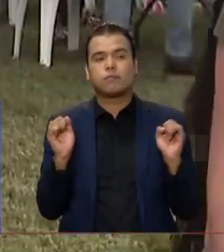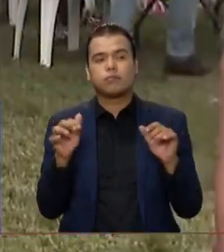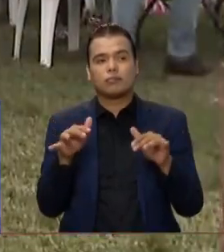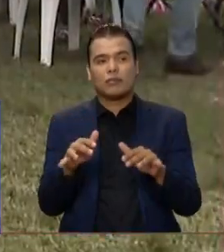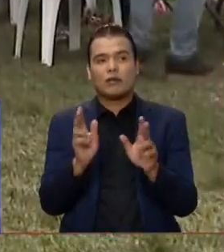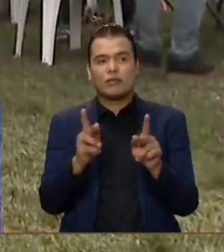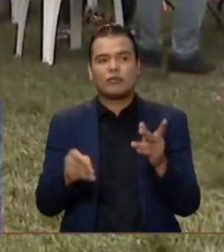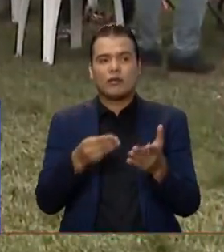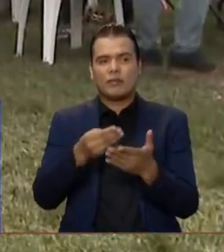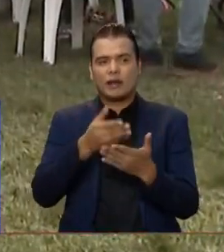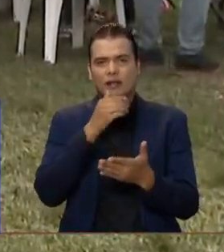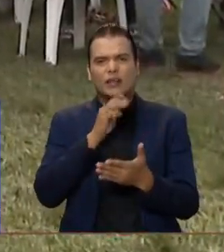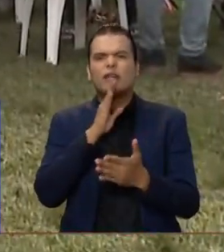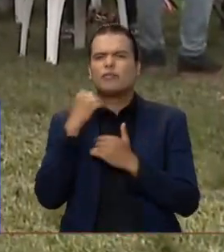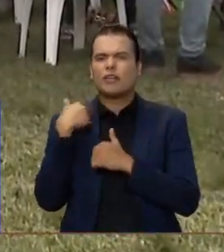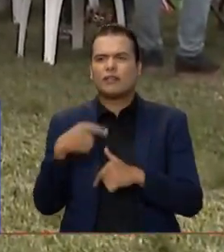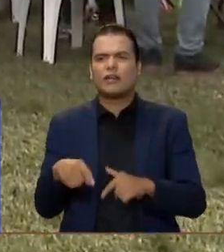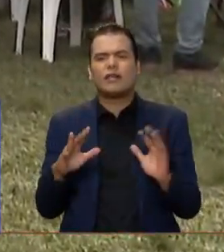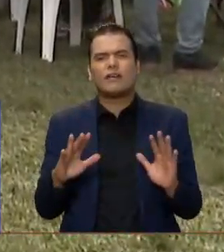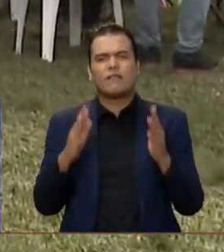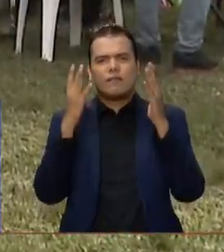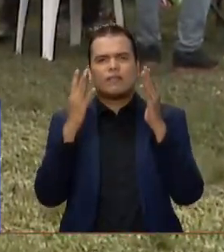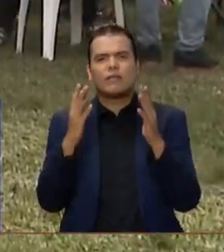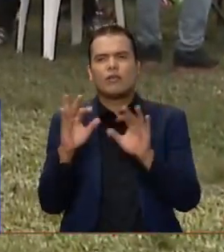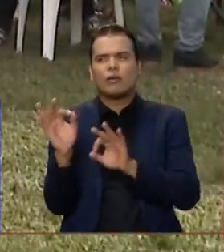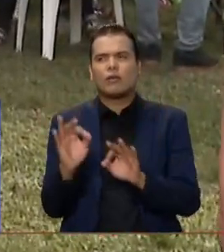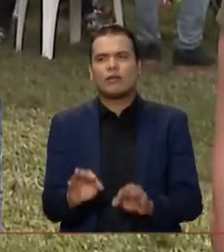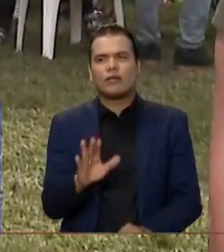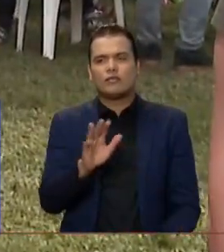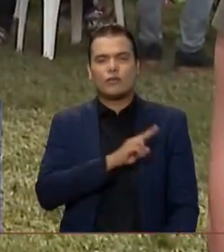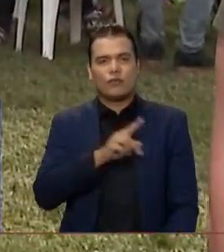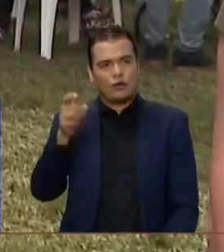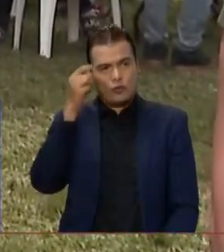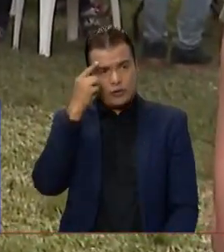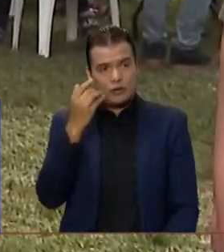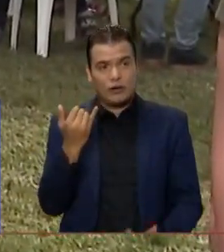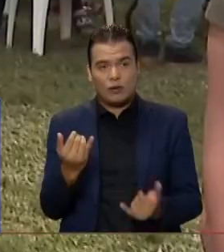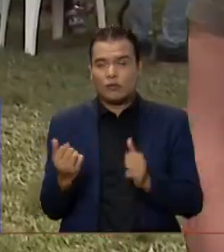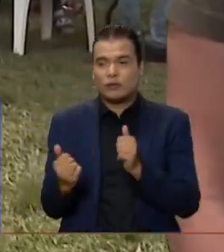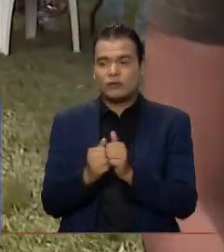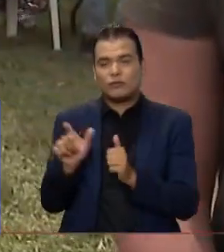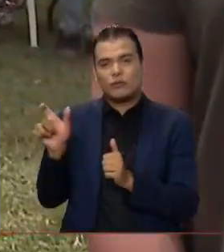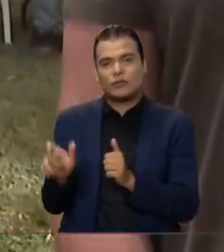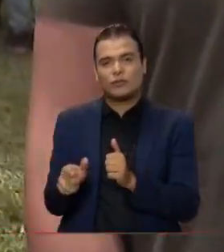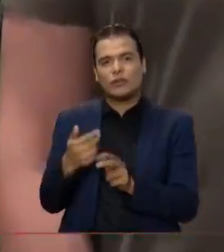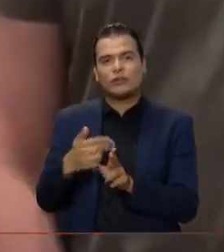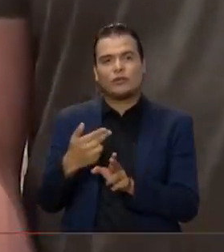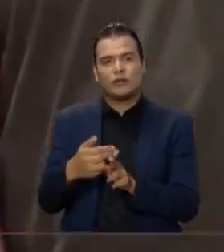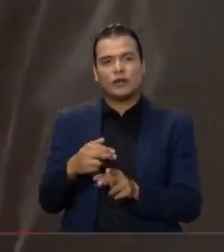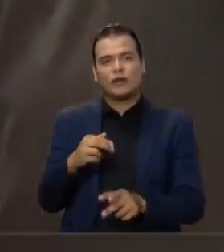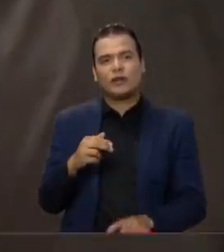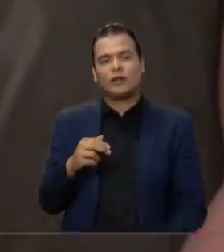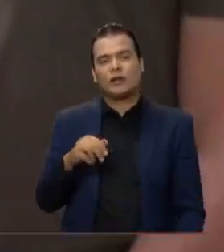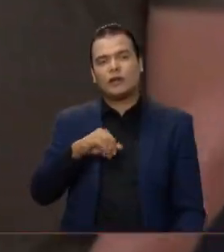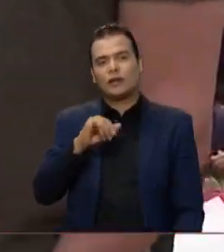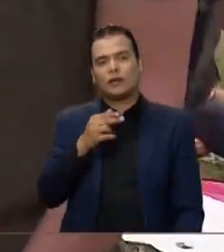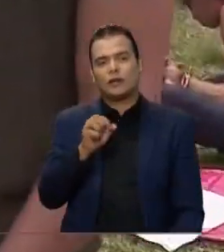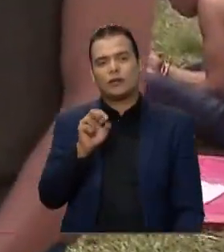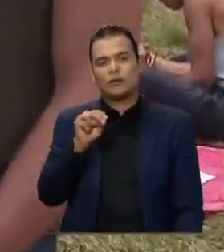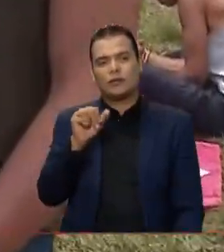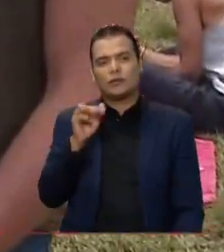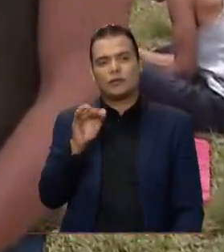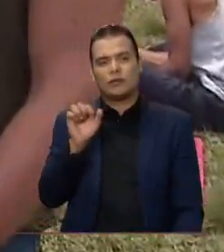la Gobernación del Valle. A esta hora, para hablarnos de este festival, tenemos al director de INCIBA, Jonathan Velázquez. Jonathan, buenas